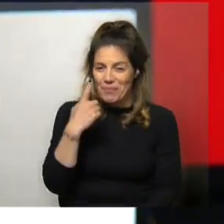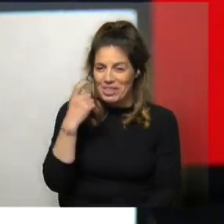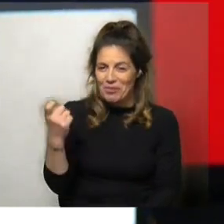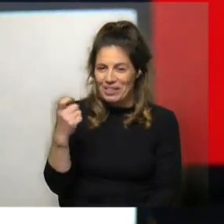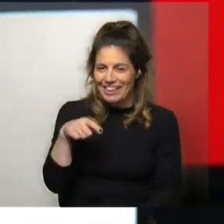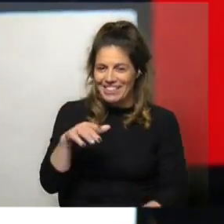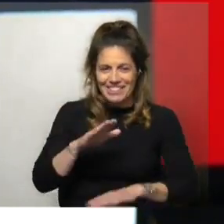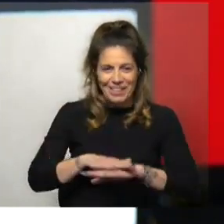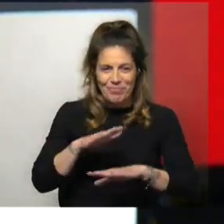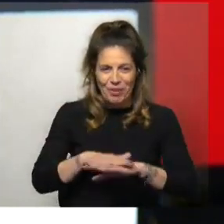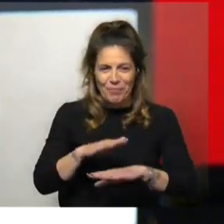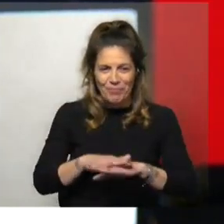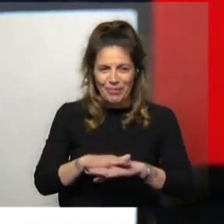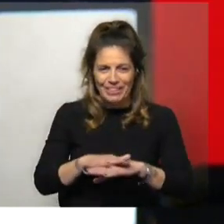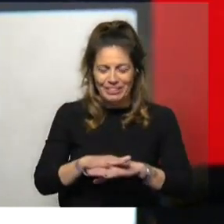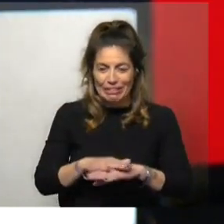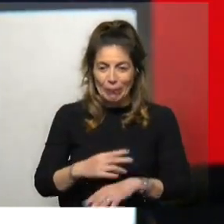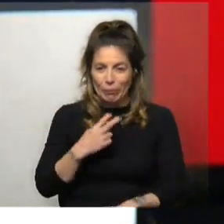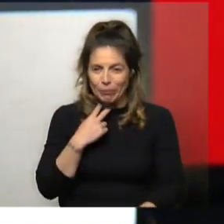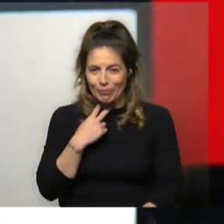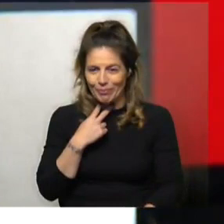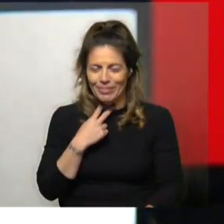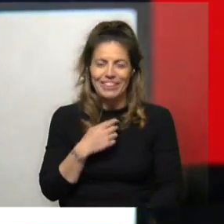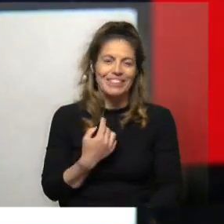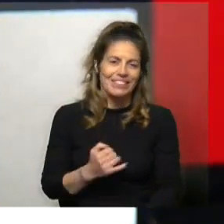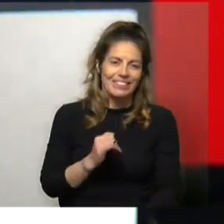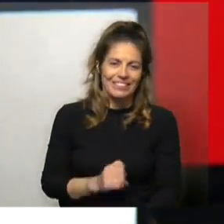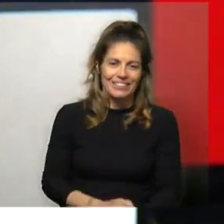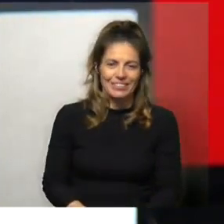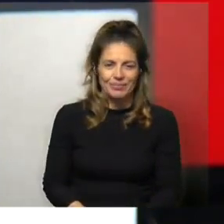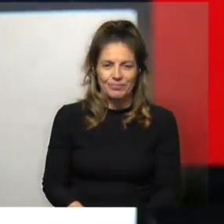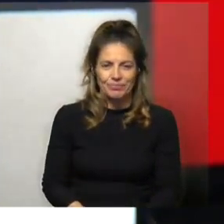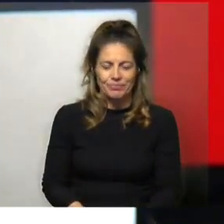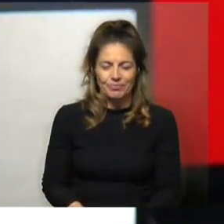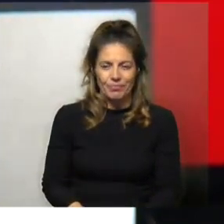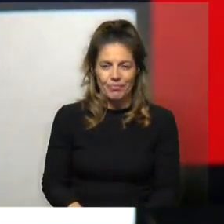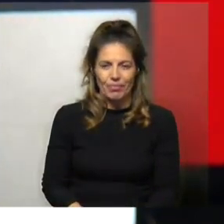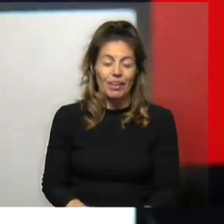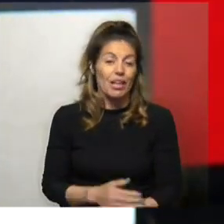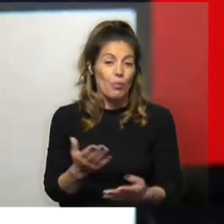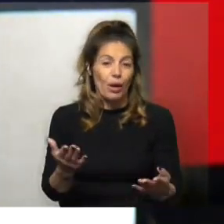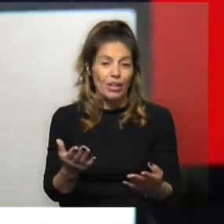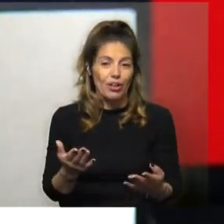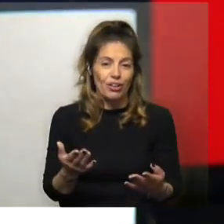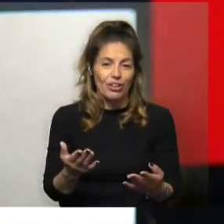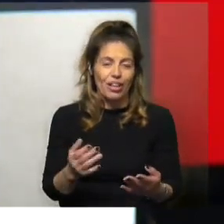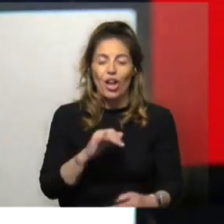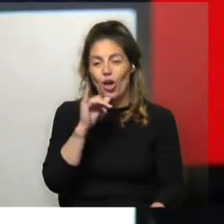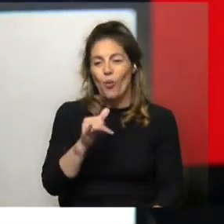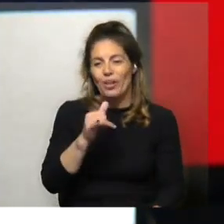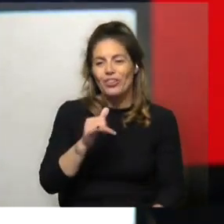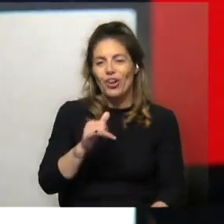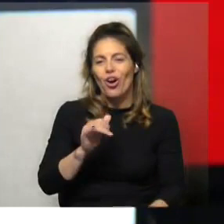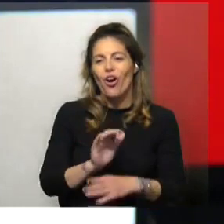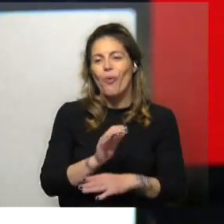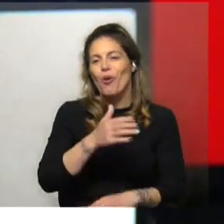momento que hab ha dicho una torpeza tremenda este y y bueno no lo digo lo cuento como anécdota